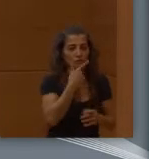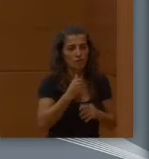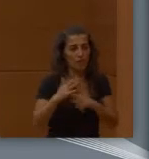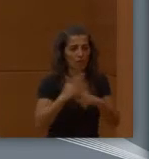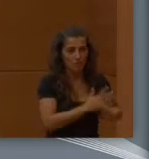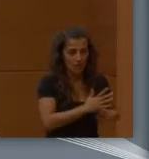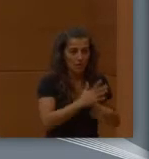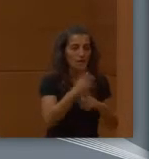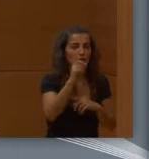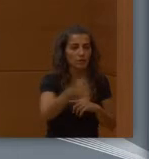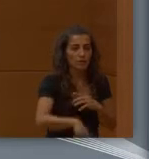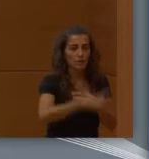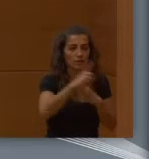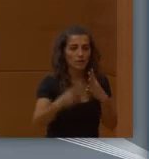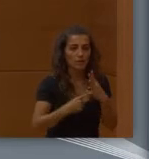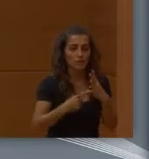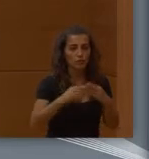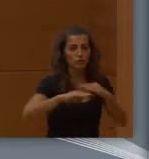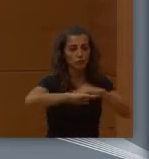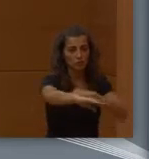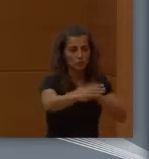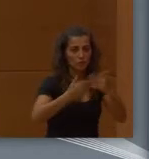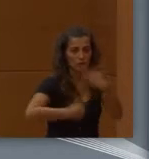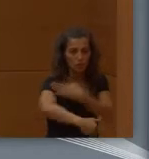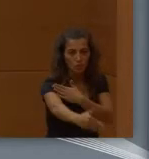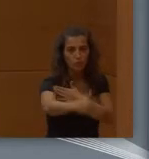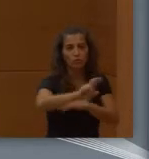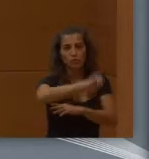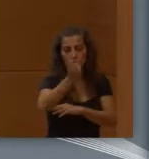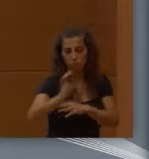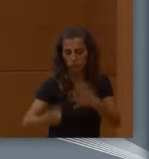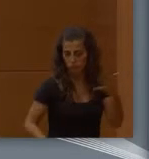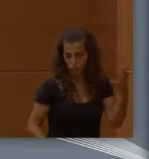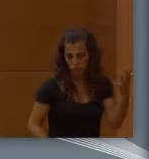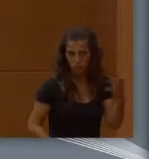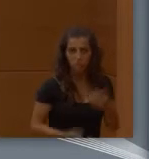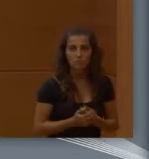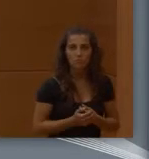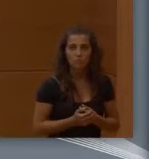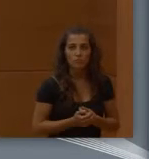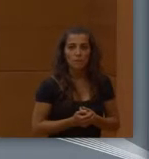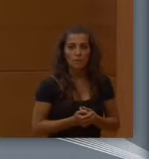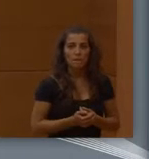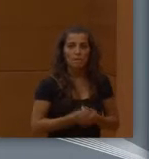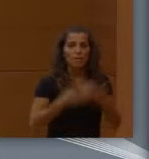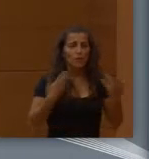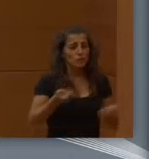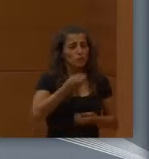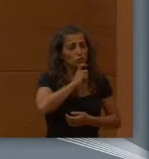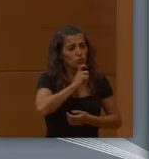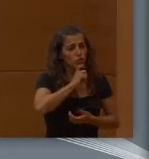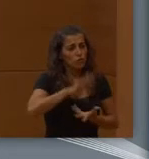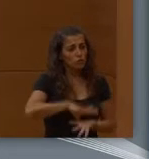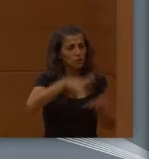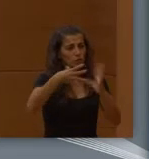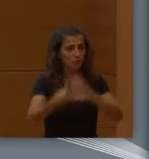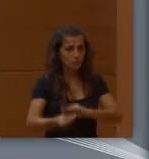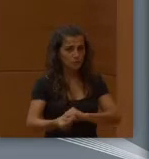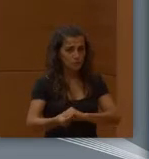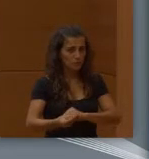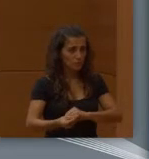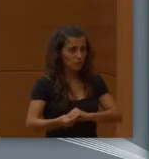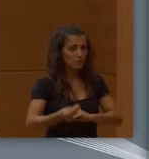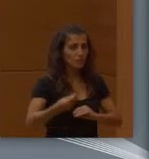exclusión, la sostenibilidad futura, etcétera. Entonces, ¿cómo se aplicó este Evaluation